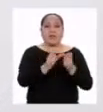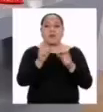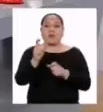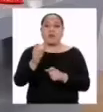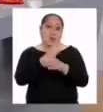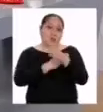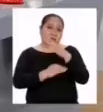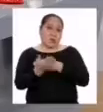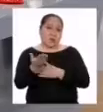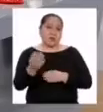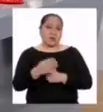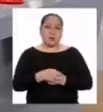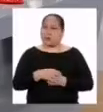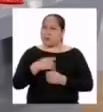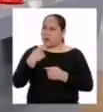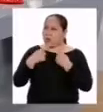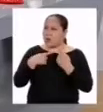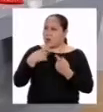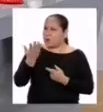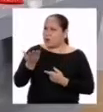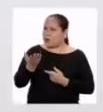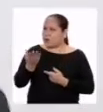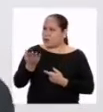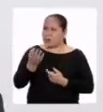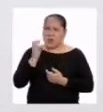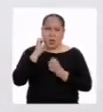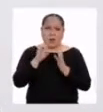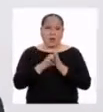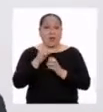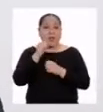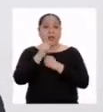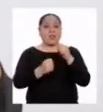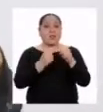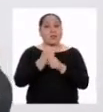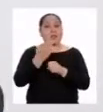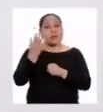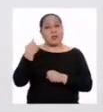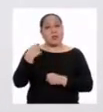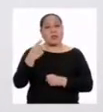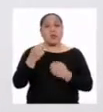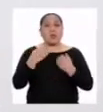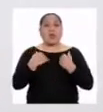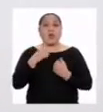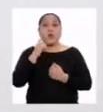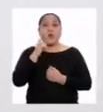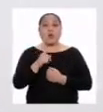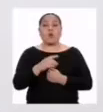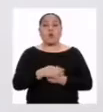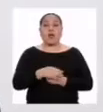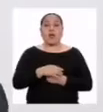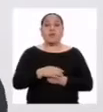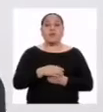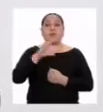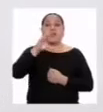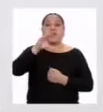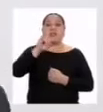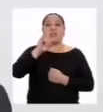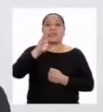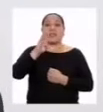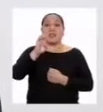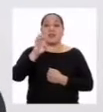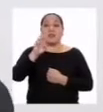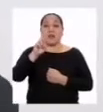diversidad. ¿Nos puede contar algunos de esos casos? El año pasado tuve un caso de ciberbullying. Unos